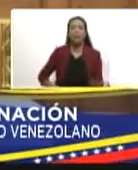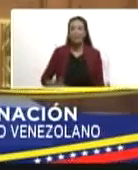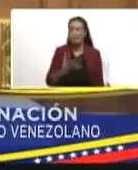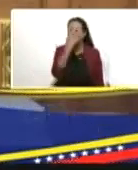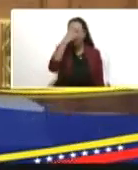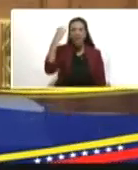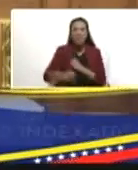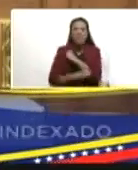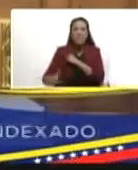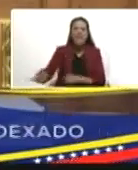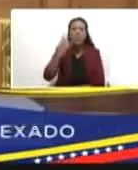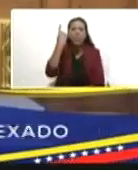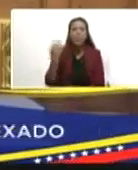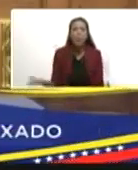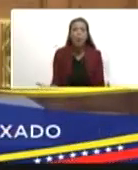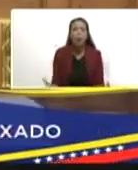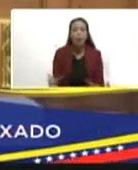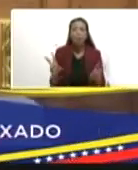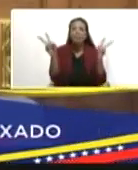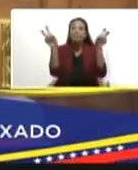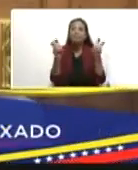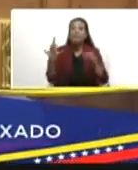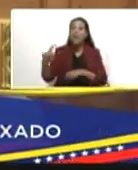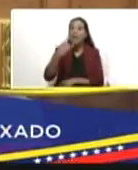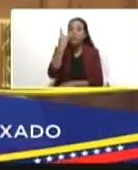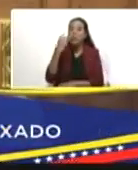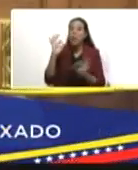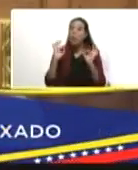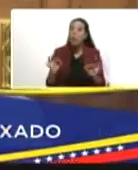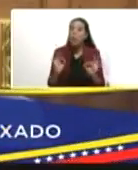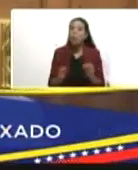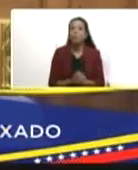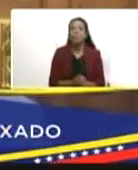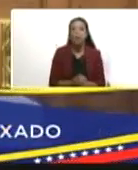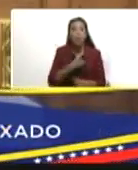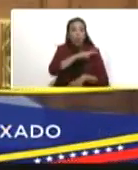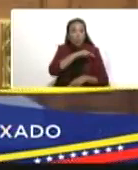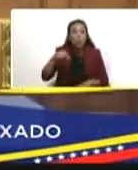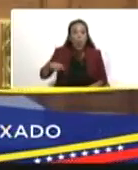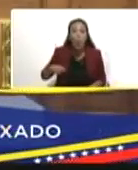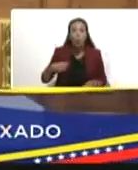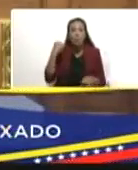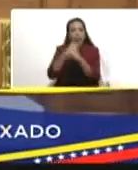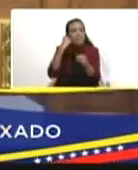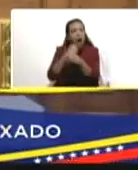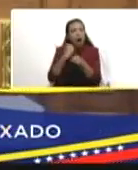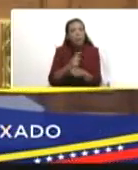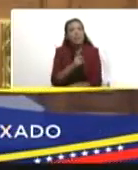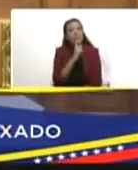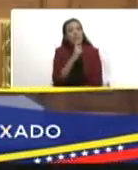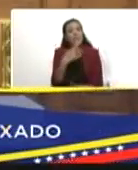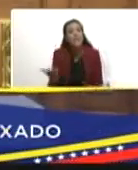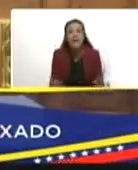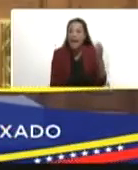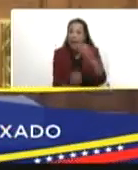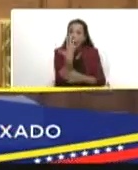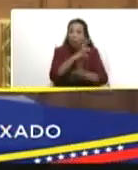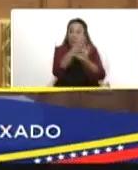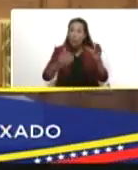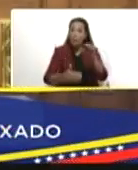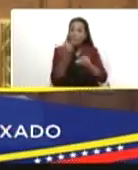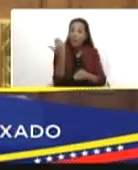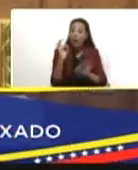traidora izquierda entre comillas y nosotros pariendo recursos y creamos un